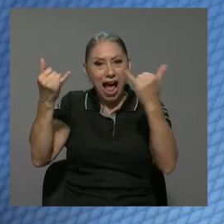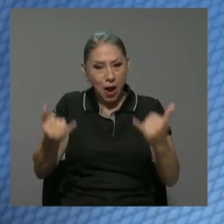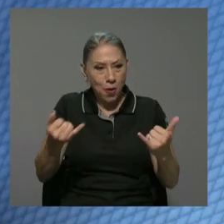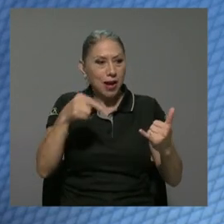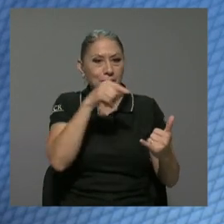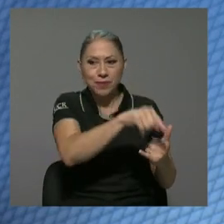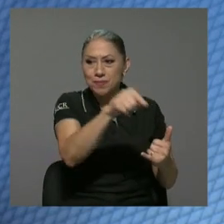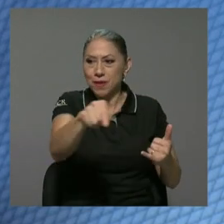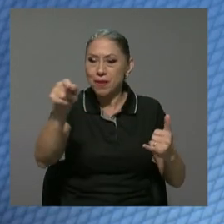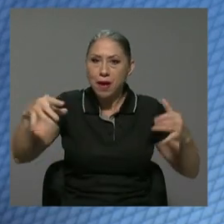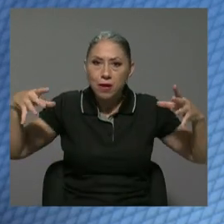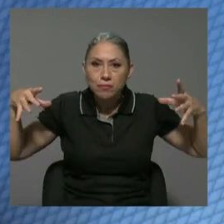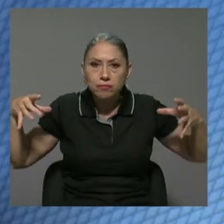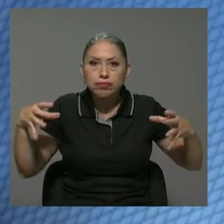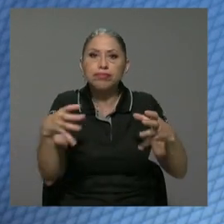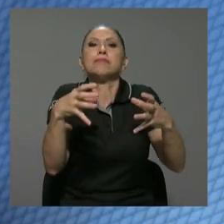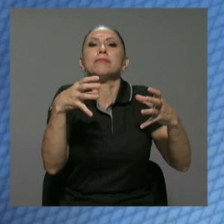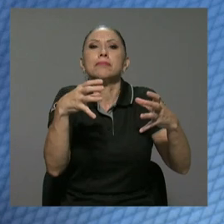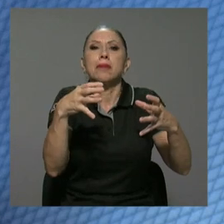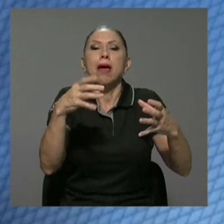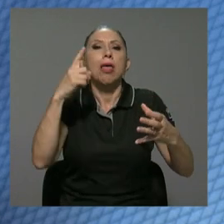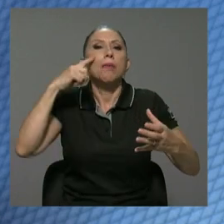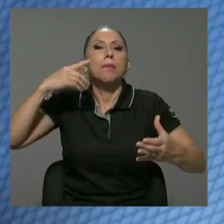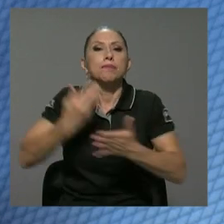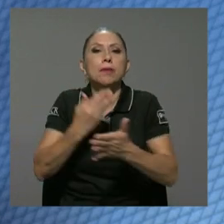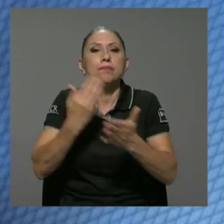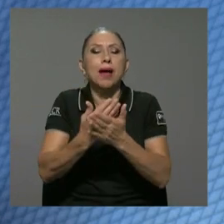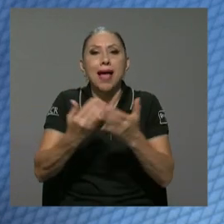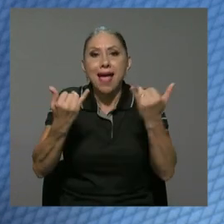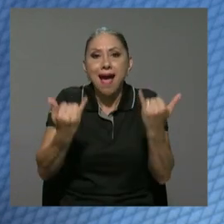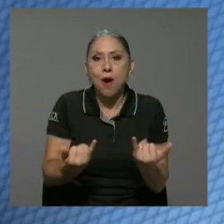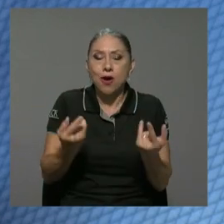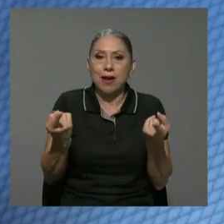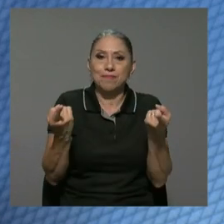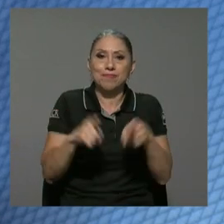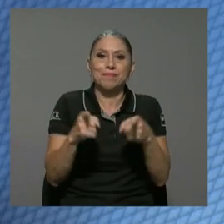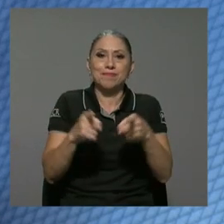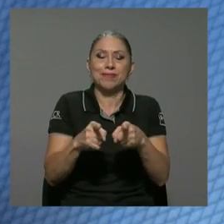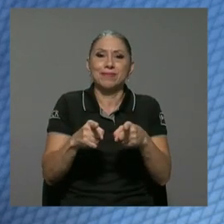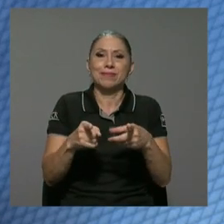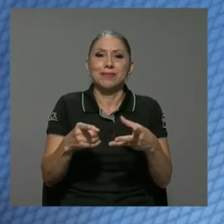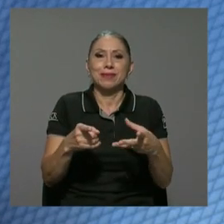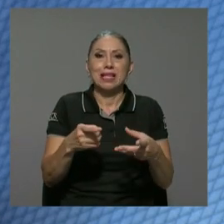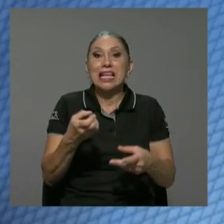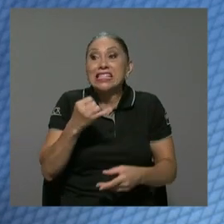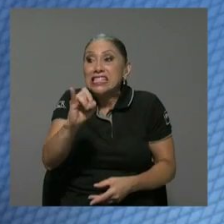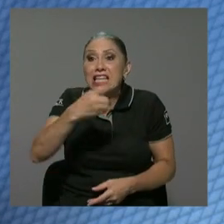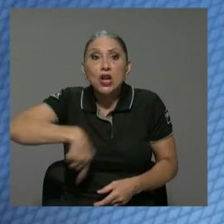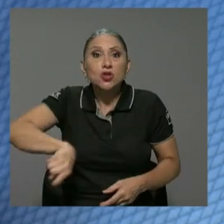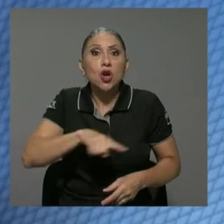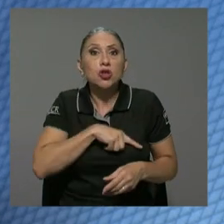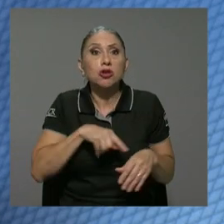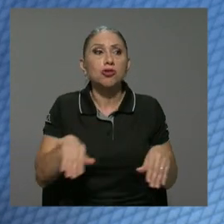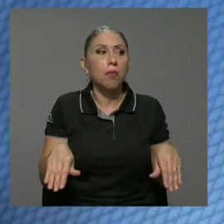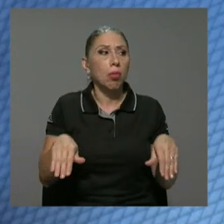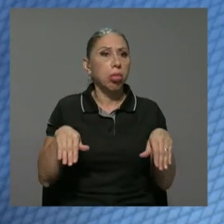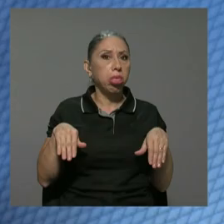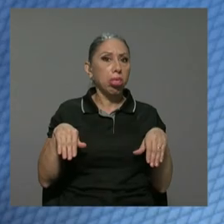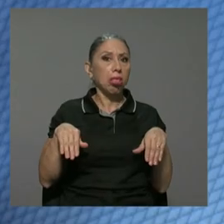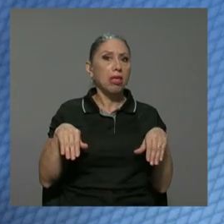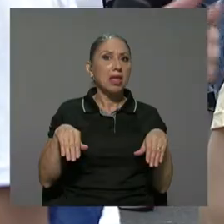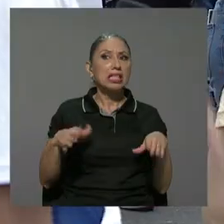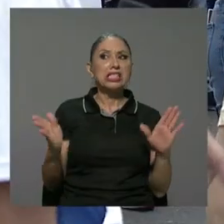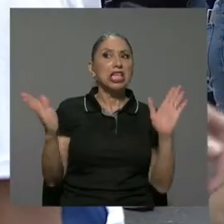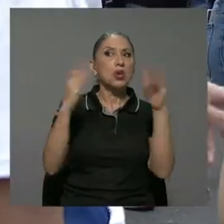hay que notar que en realidad eso va a ocurrir en este momento, porque si no nos unimos, si no cerramos